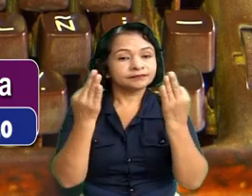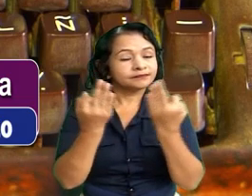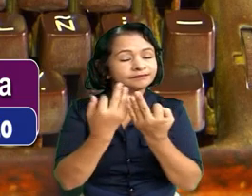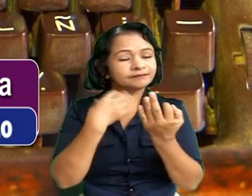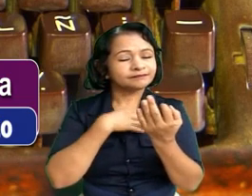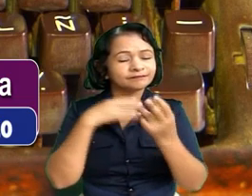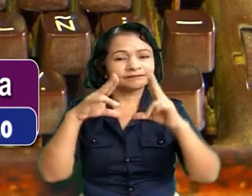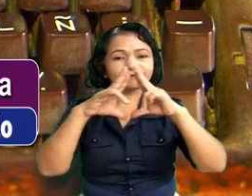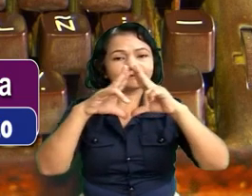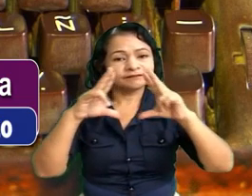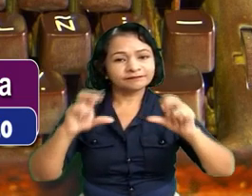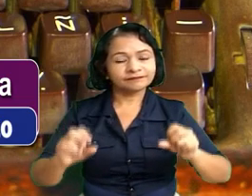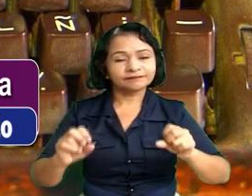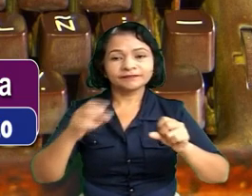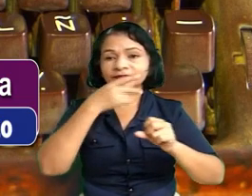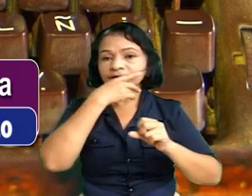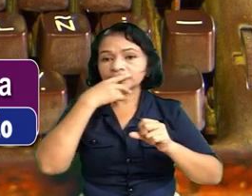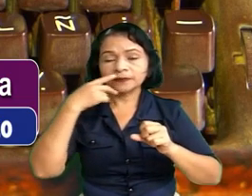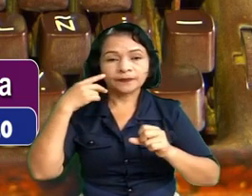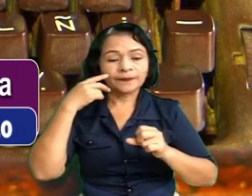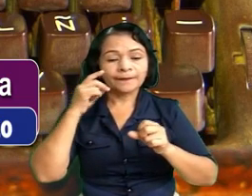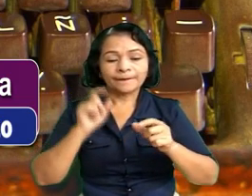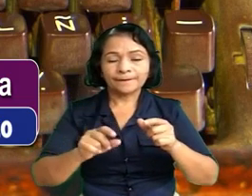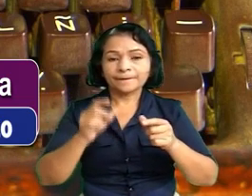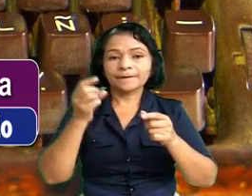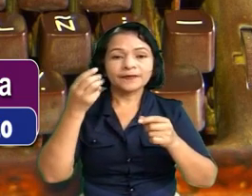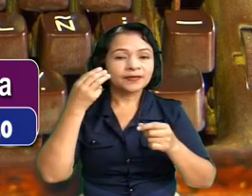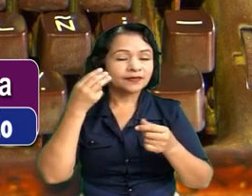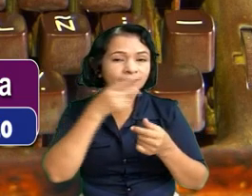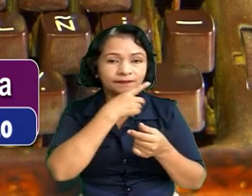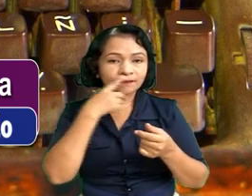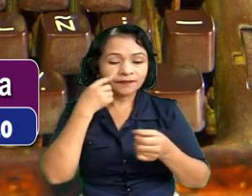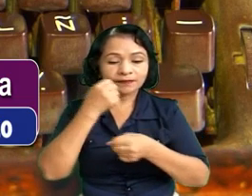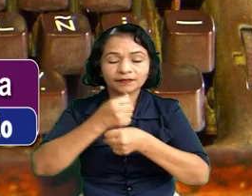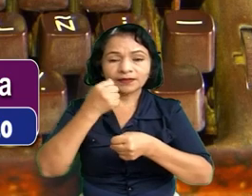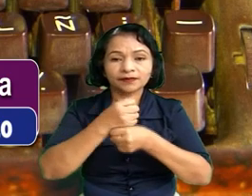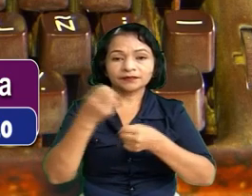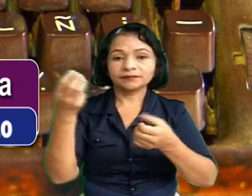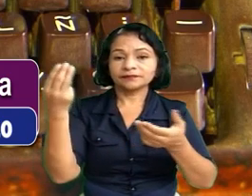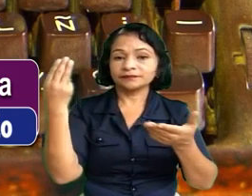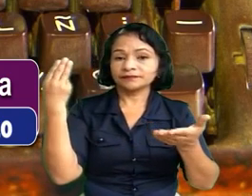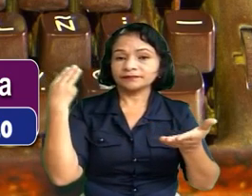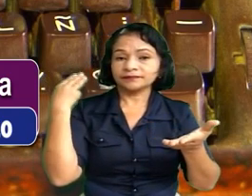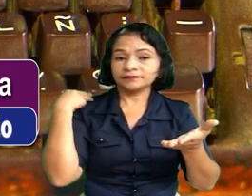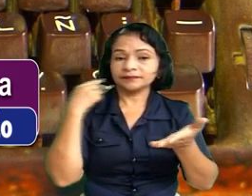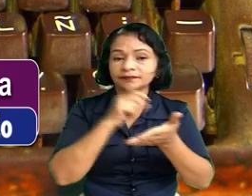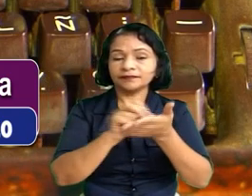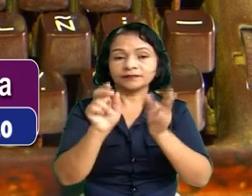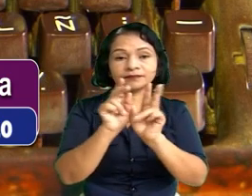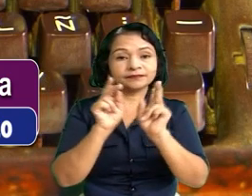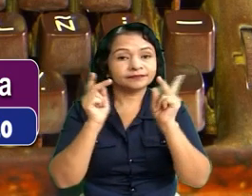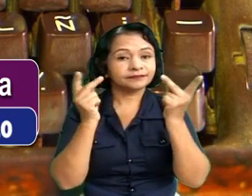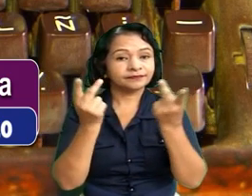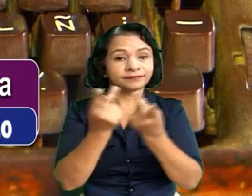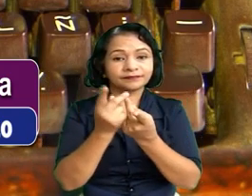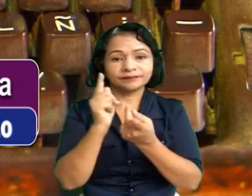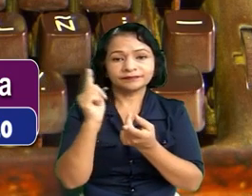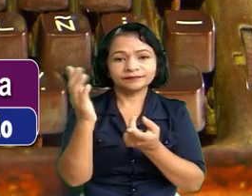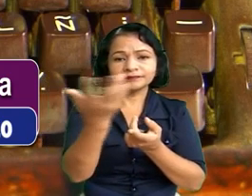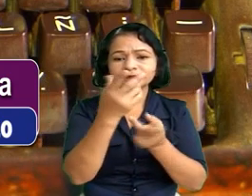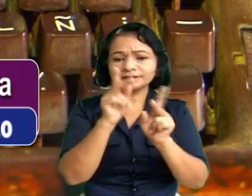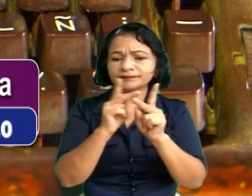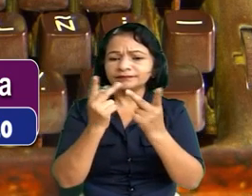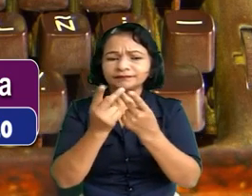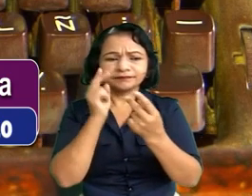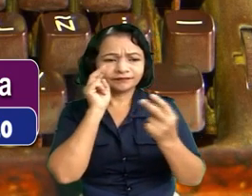nicaragüense. Un papá telegrafista, un papá trabajador, unido a una maestra, en un pueblo donde todo el pueblo se identifica